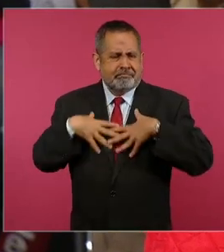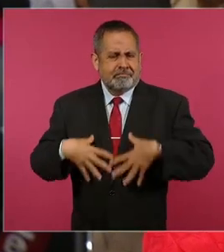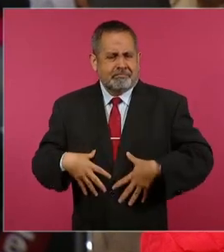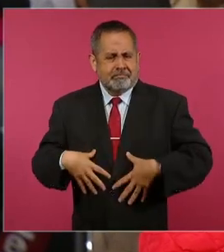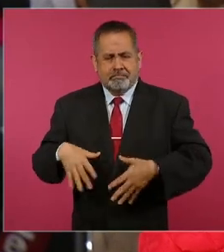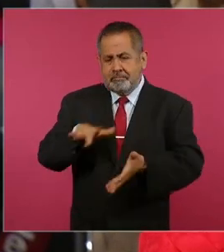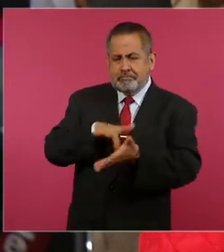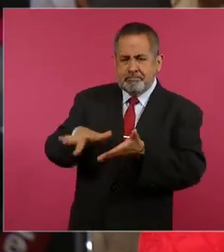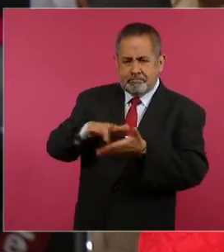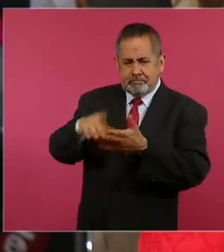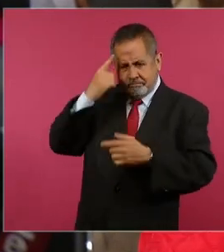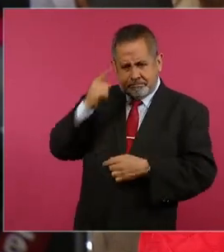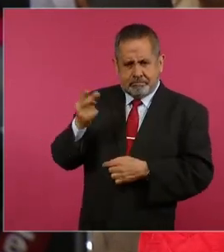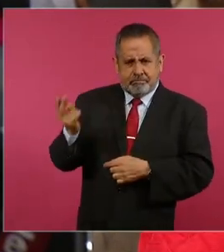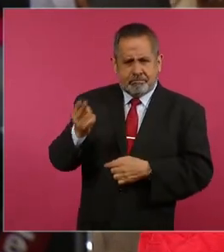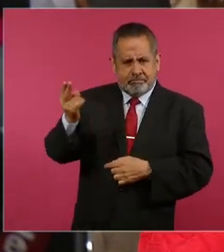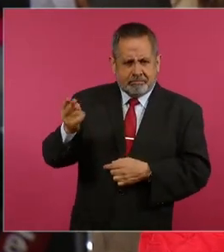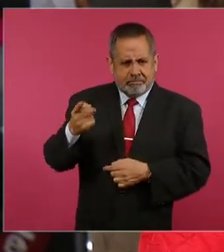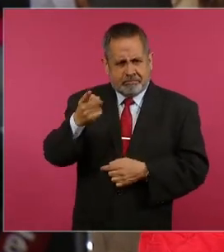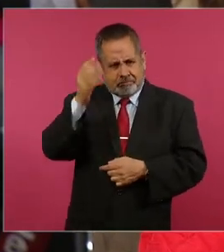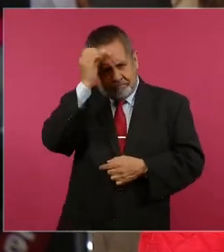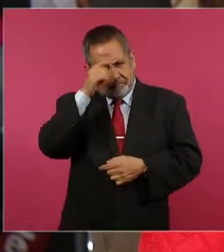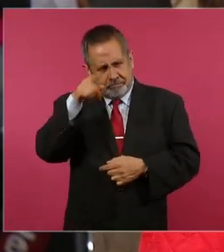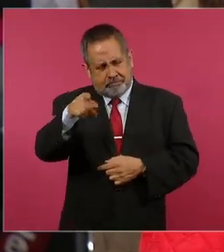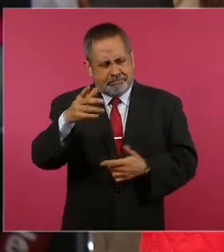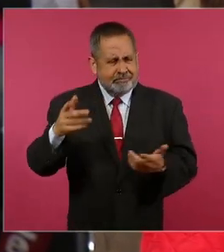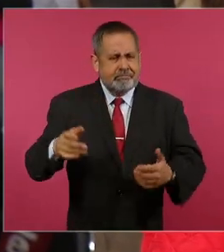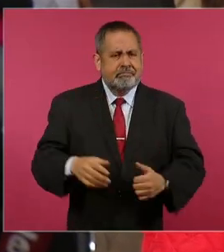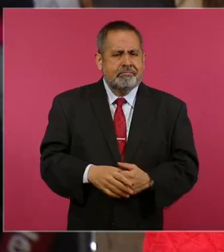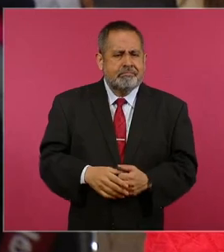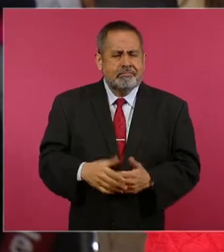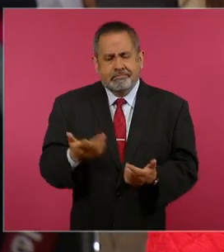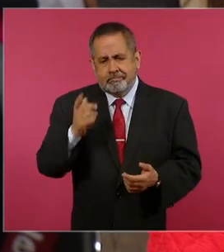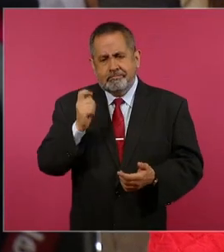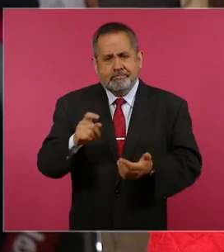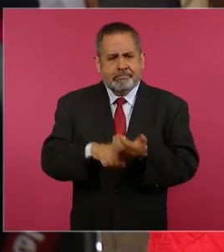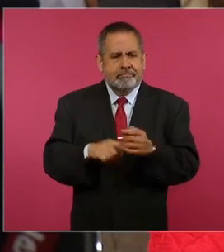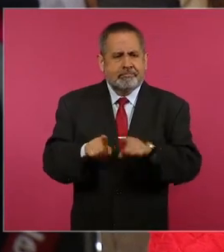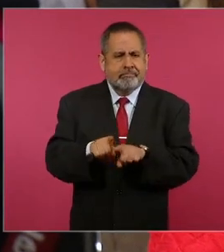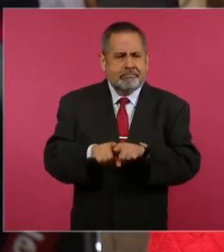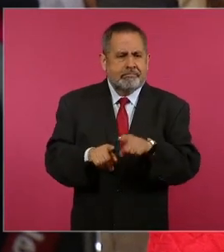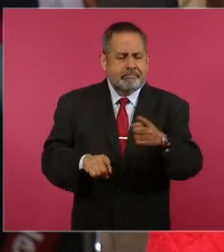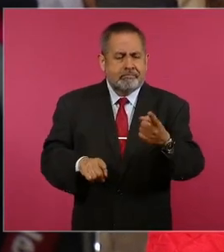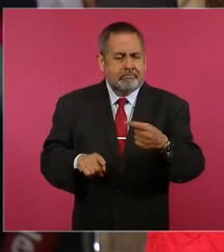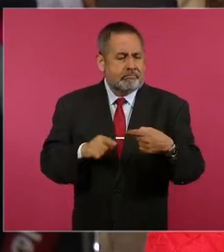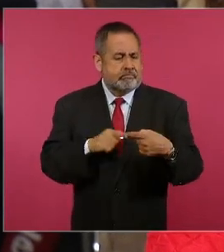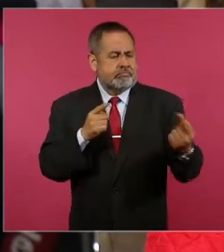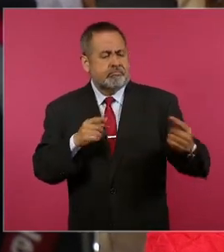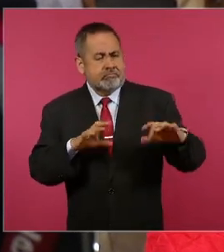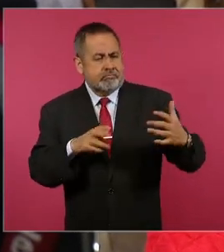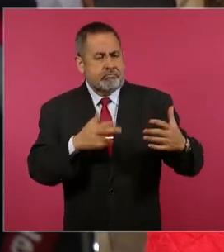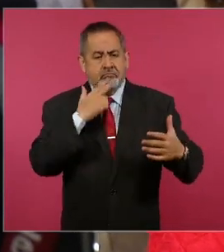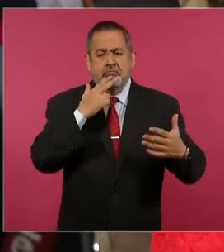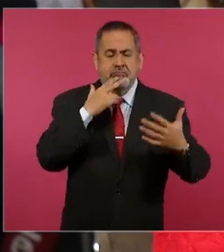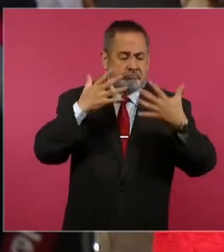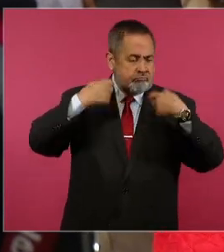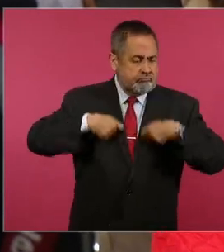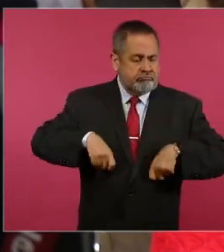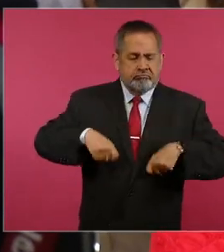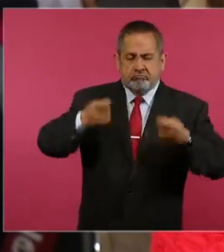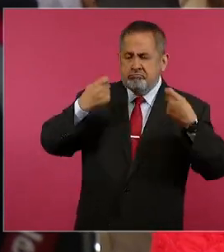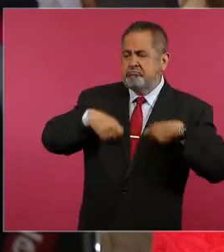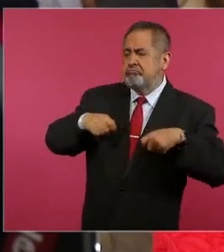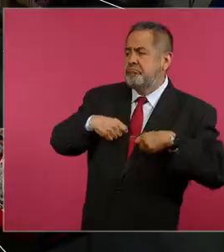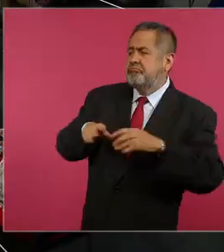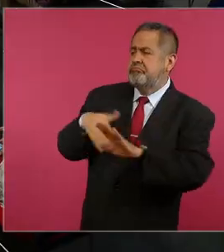a apoyo hacia usted. Quiero saber qué opina al respecto y también pues la oposición las ha usado en su contra y también saber